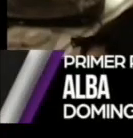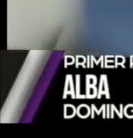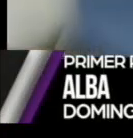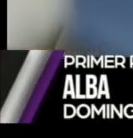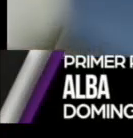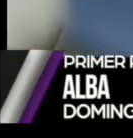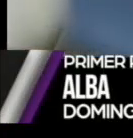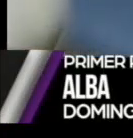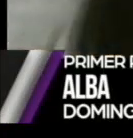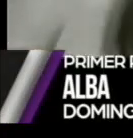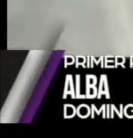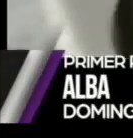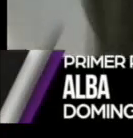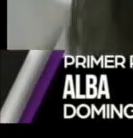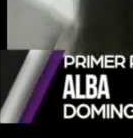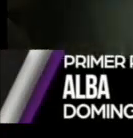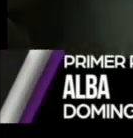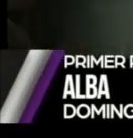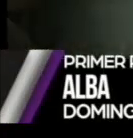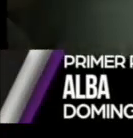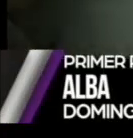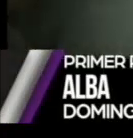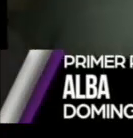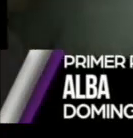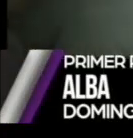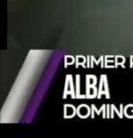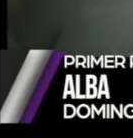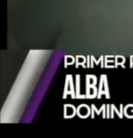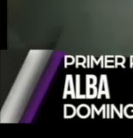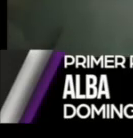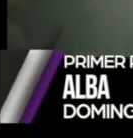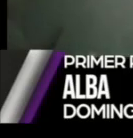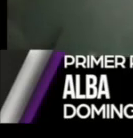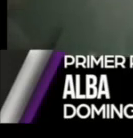Con una historia que te llegará al corazón. ¿Cómo te llamas?